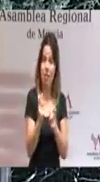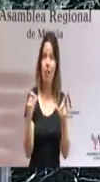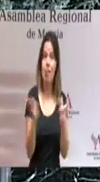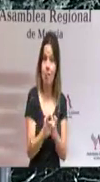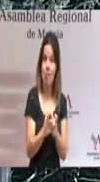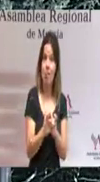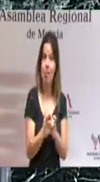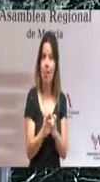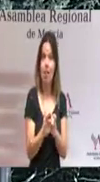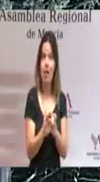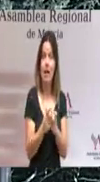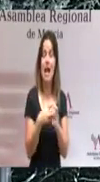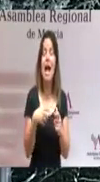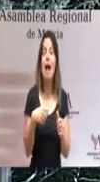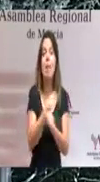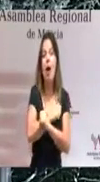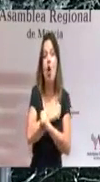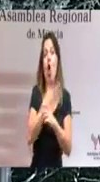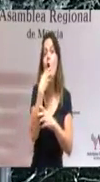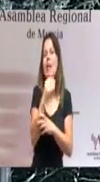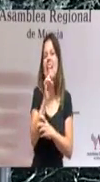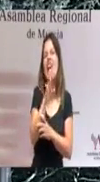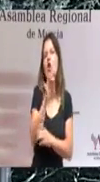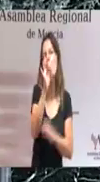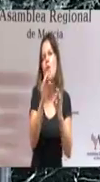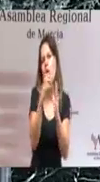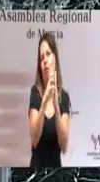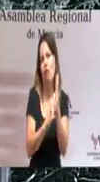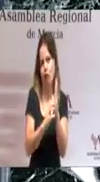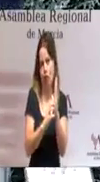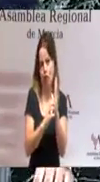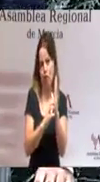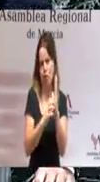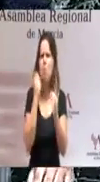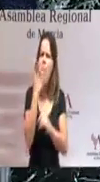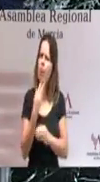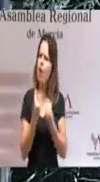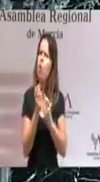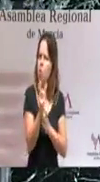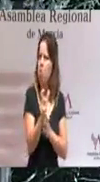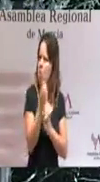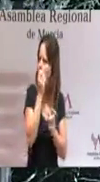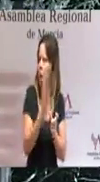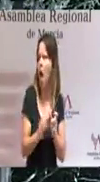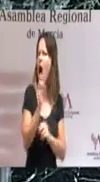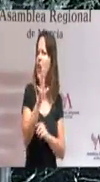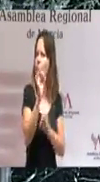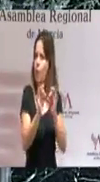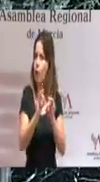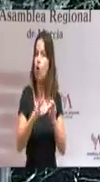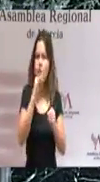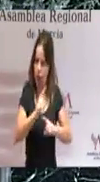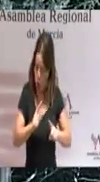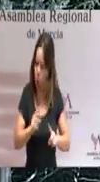reducir el desempleo juvenil en un 14%. Creo que es una cifra muy respetable, insuficiente